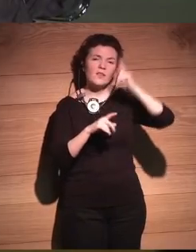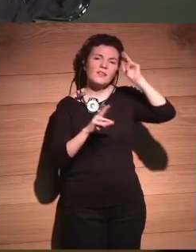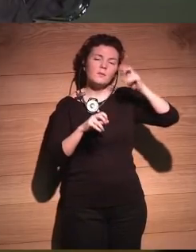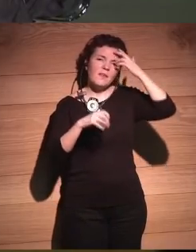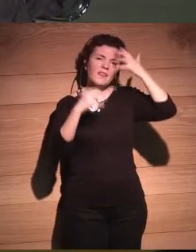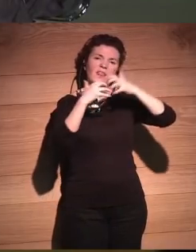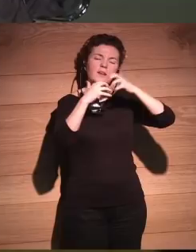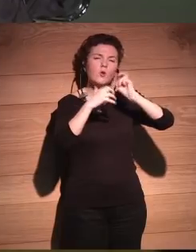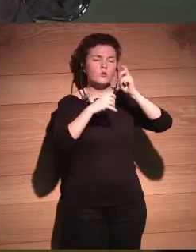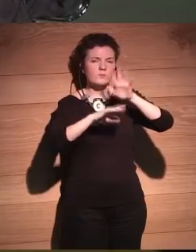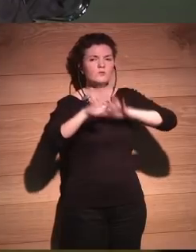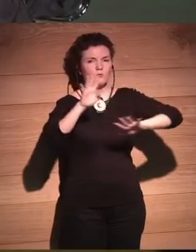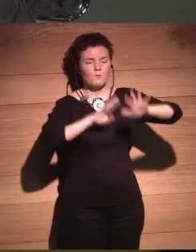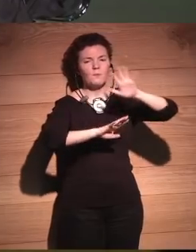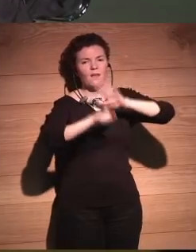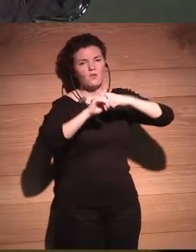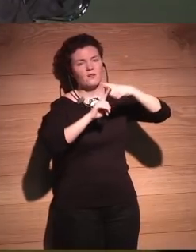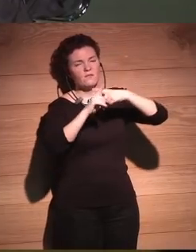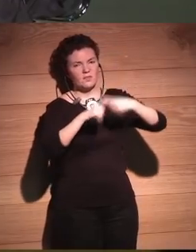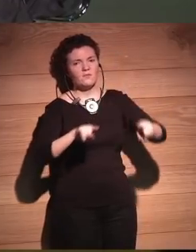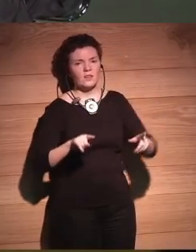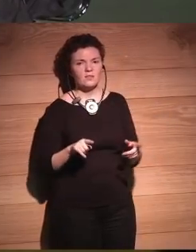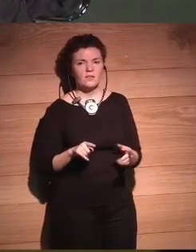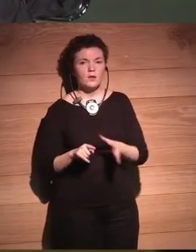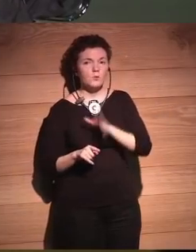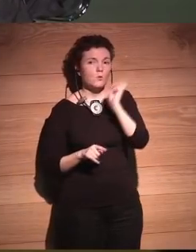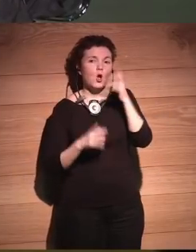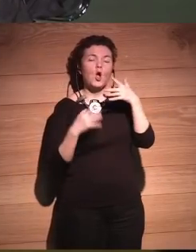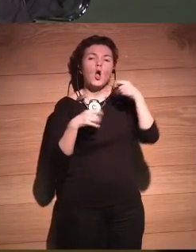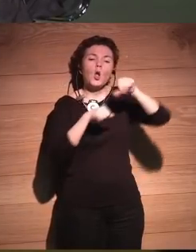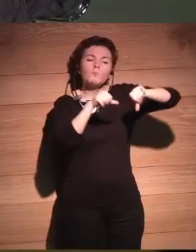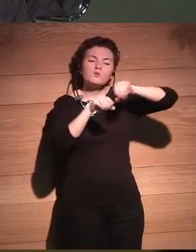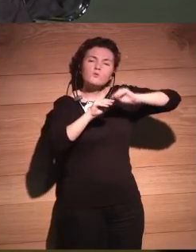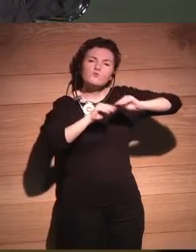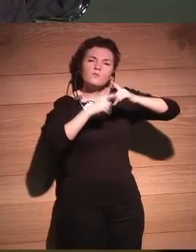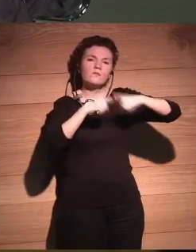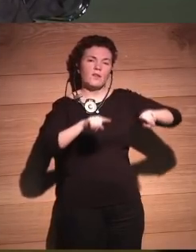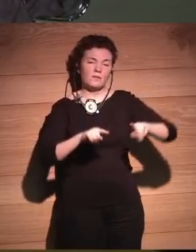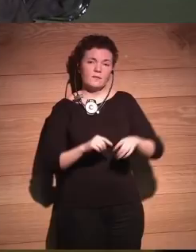tiene otro nivel de complejidad porque, bueno, pues tiene otra composición y demás. Entonces,